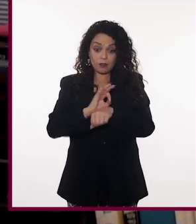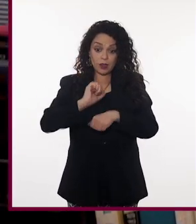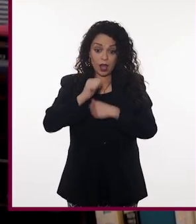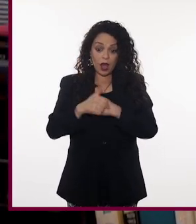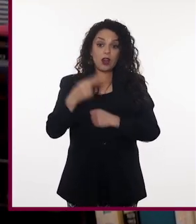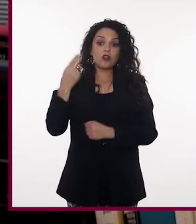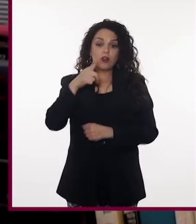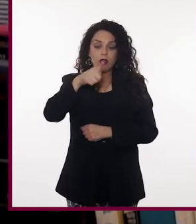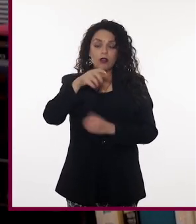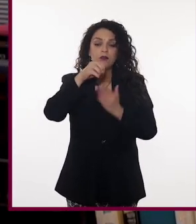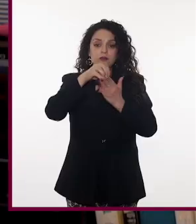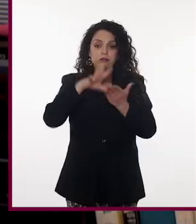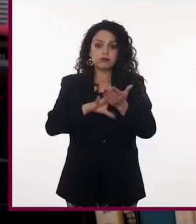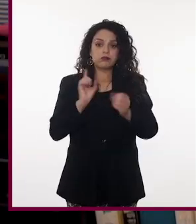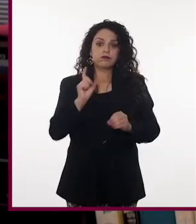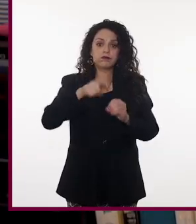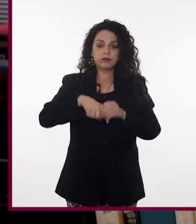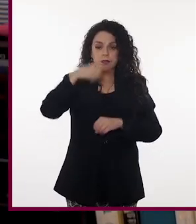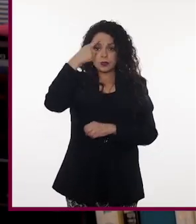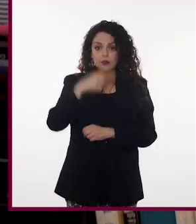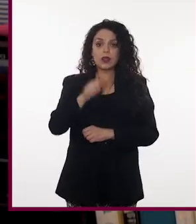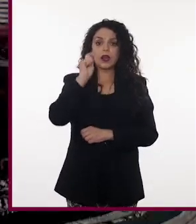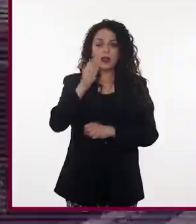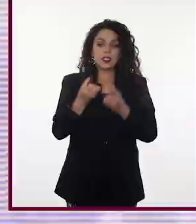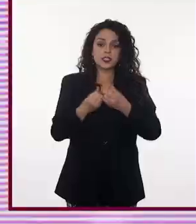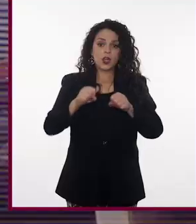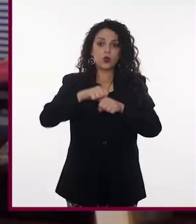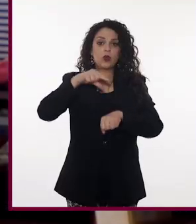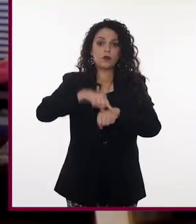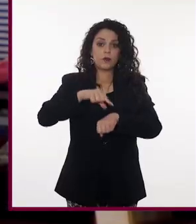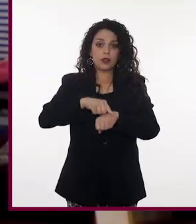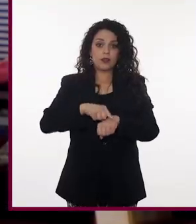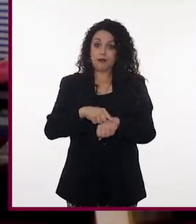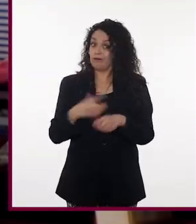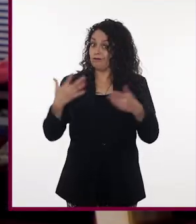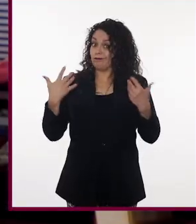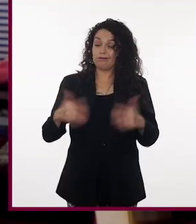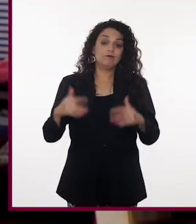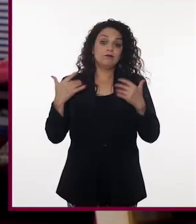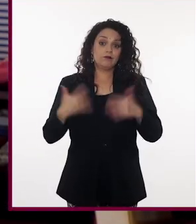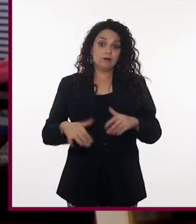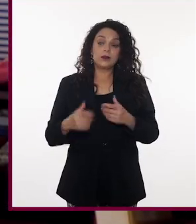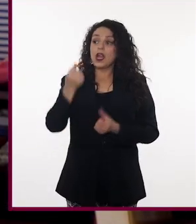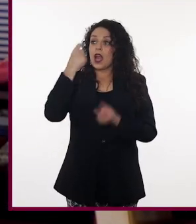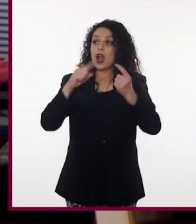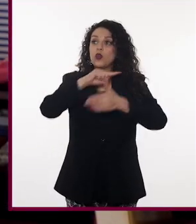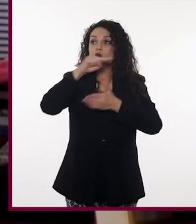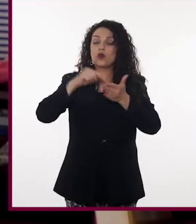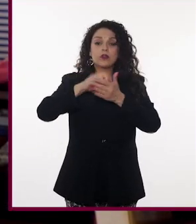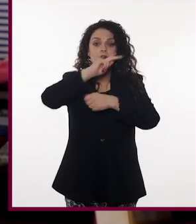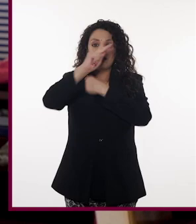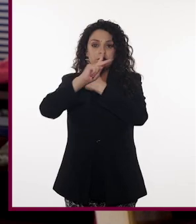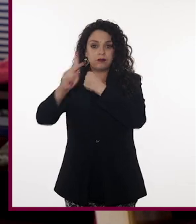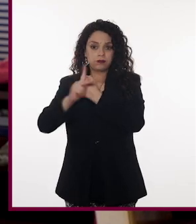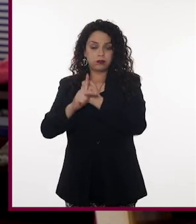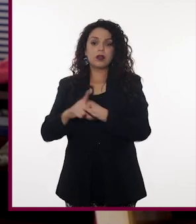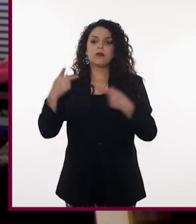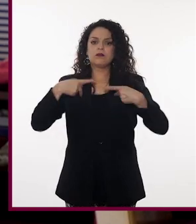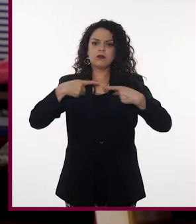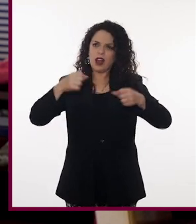que contratarte un seguro médico. ¡Sas! En algunas partes del mundo se han realizado